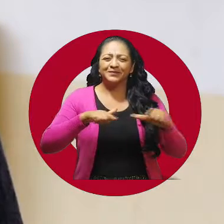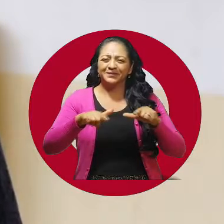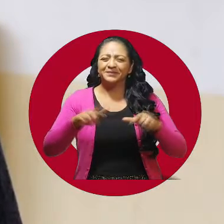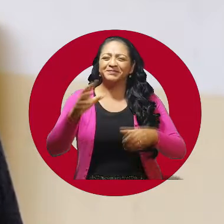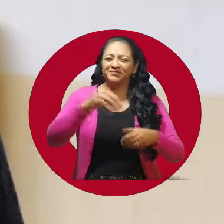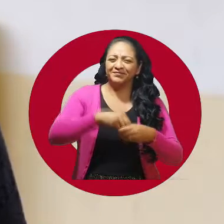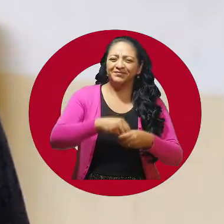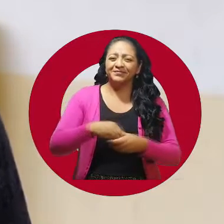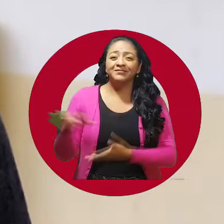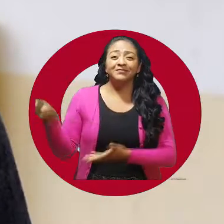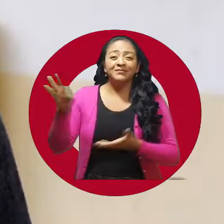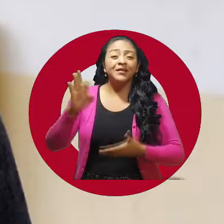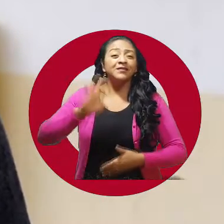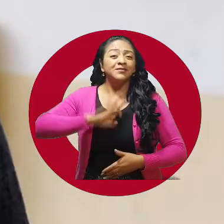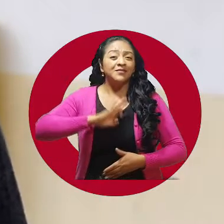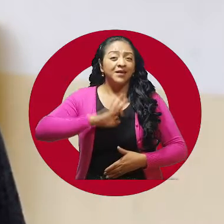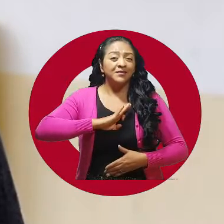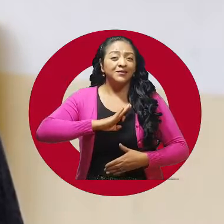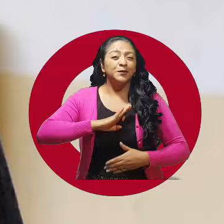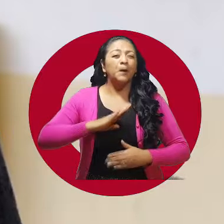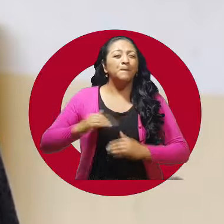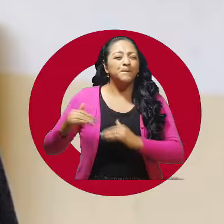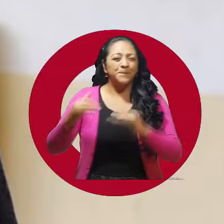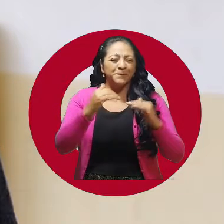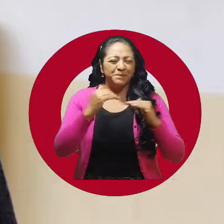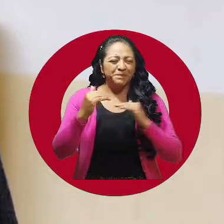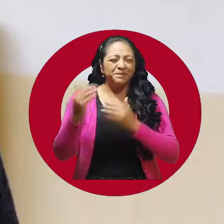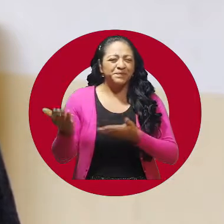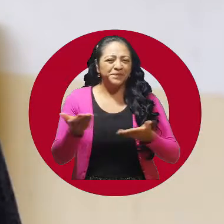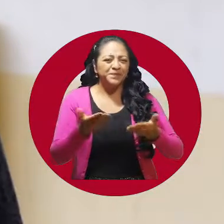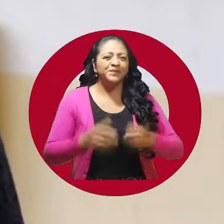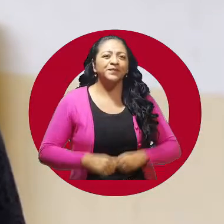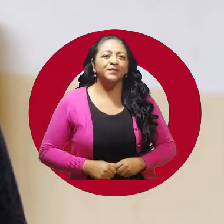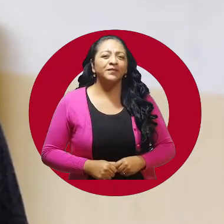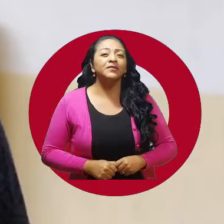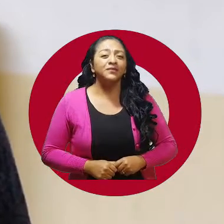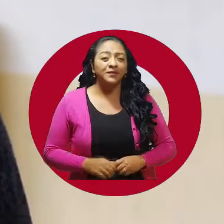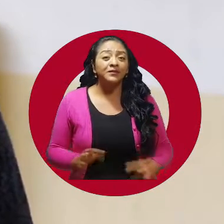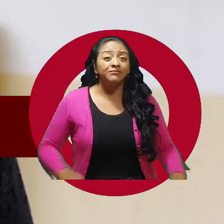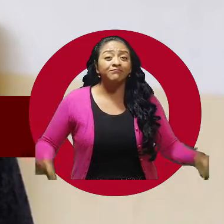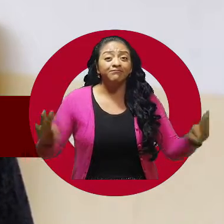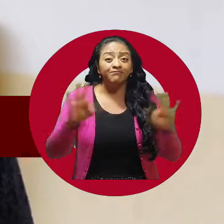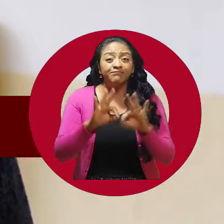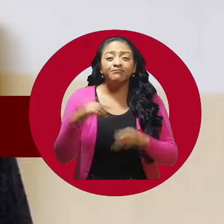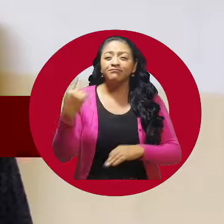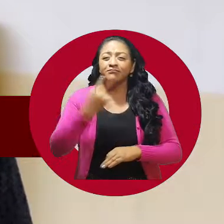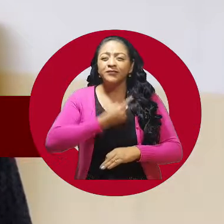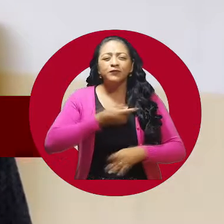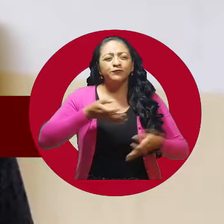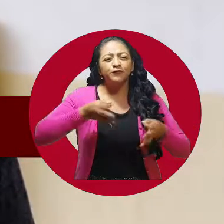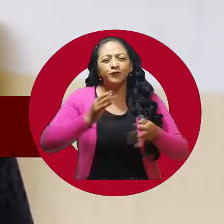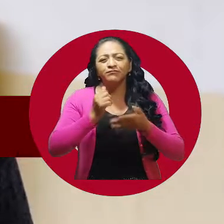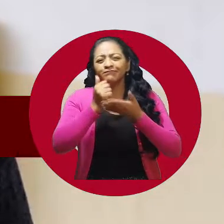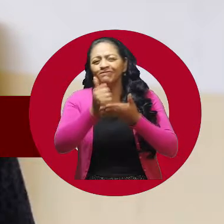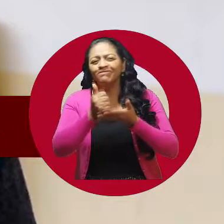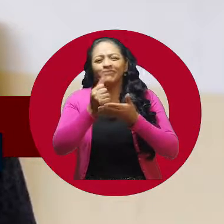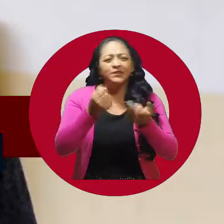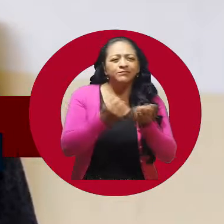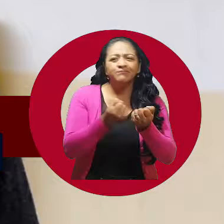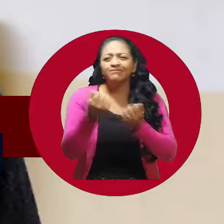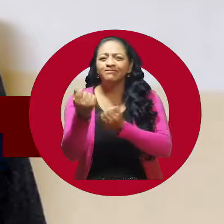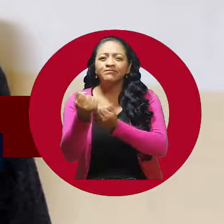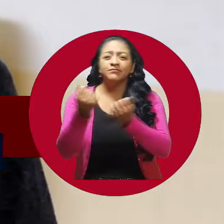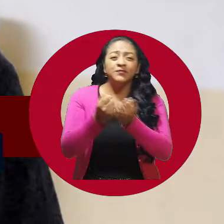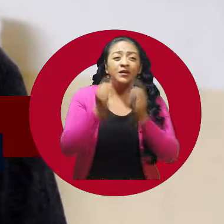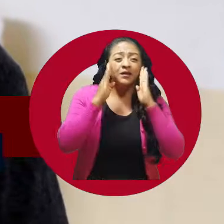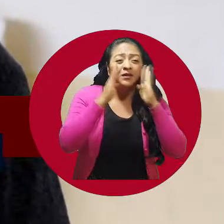Edwin Yepes, técnico Consejo Nacional para la Igualdad Intergeneracional. Conseguir un mecanismo de articulación para